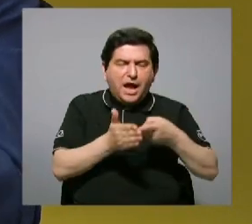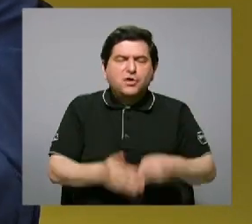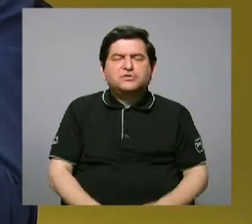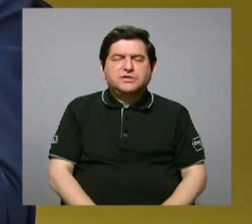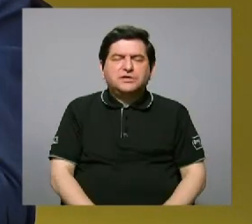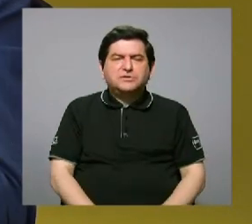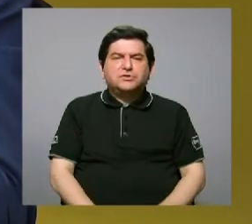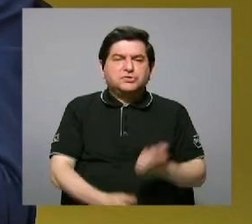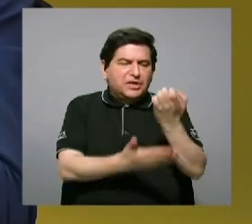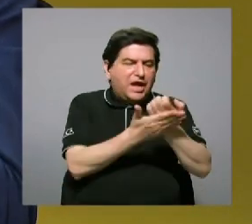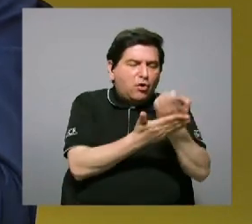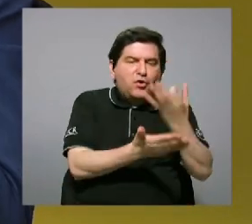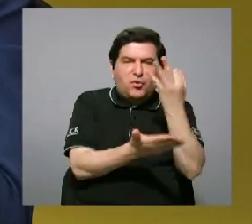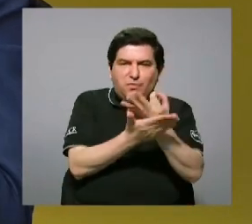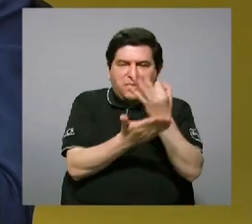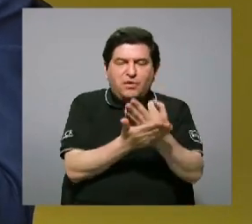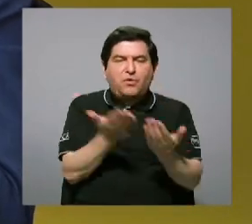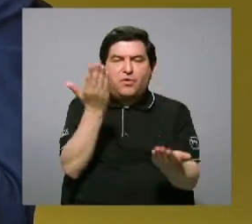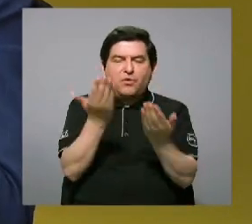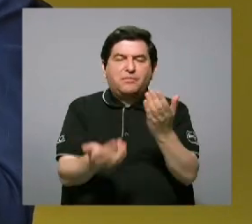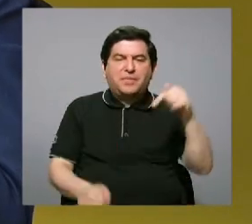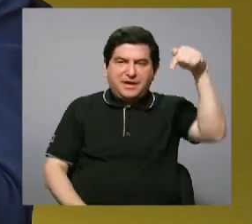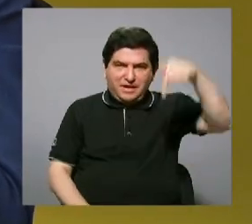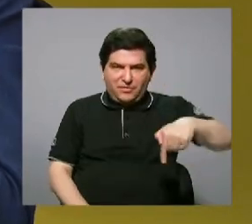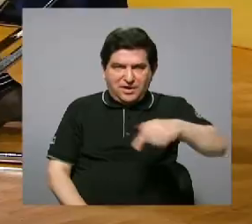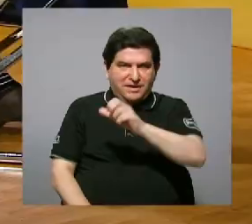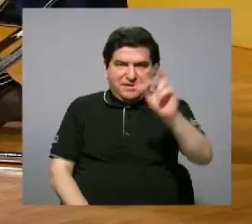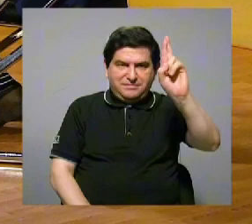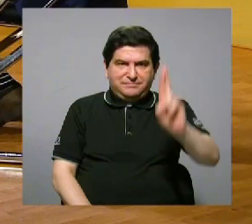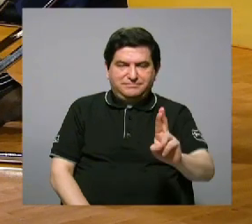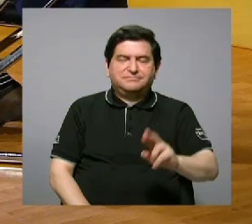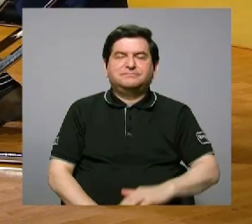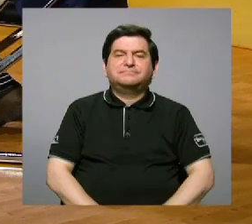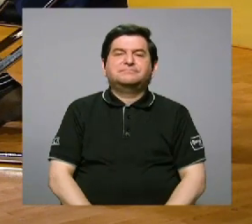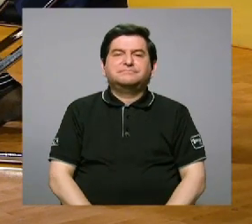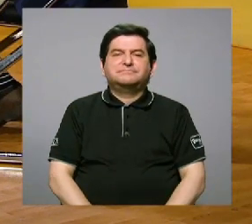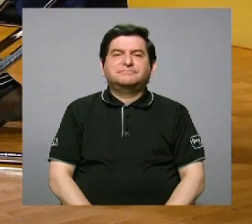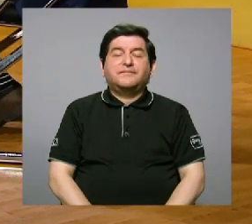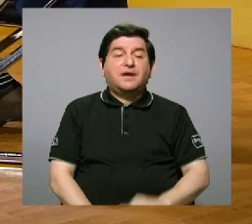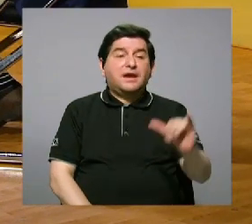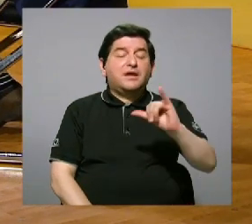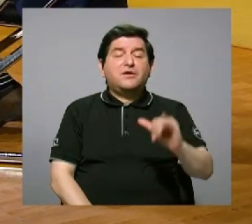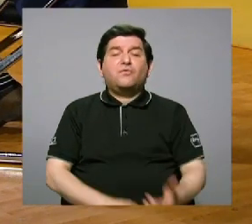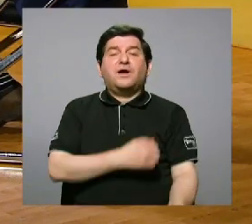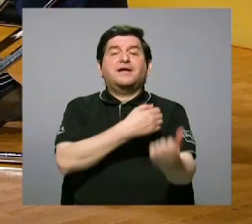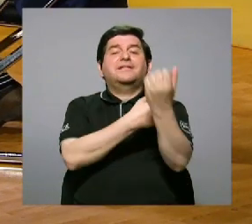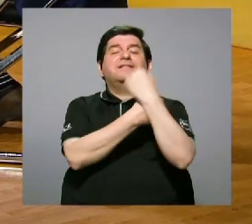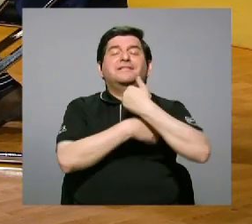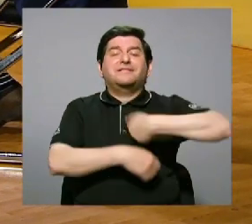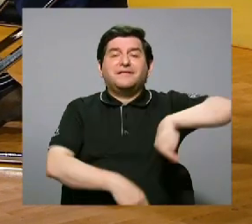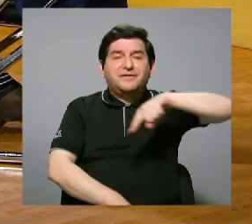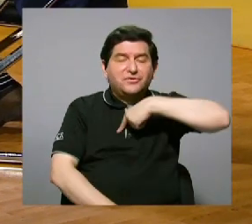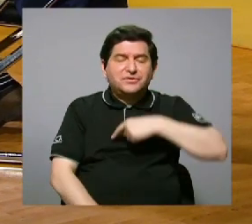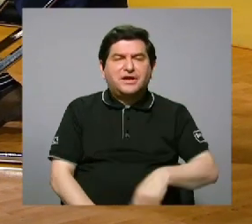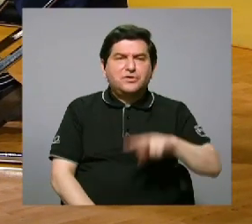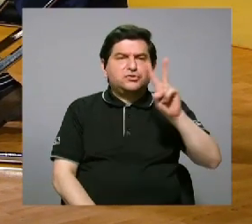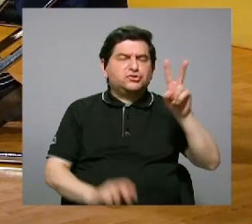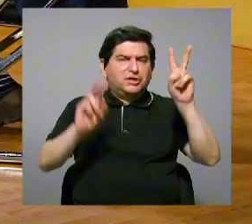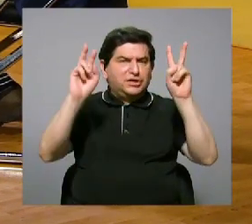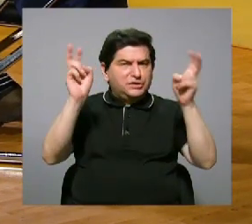económicos que lo que hemos estado los costarricenses. Y nos gana también en un par de